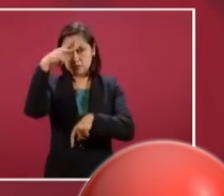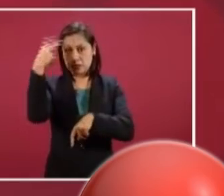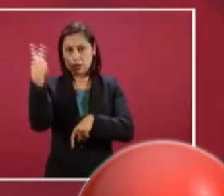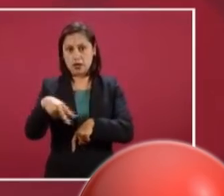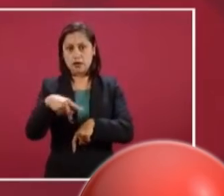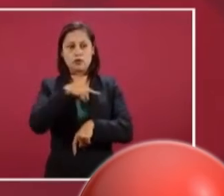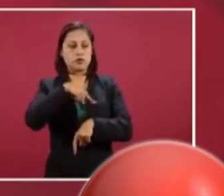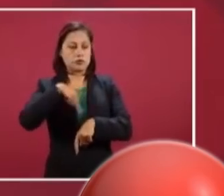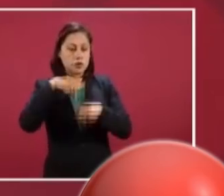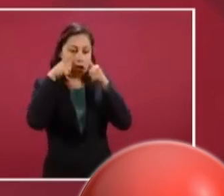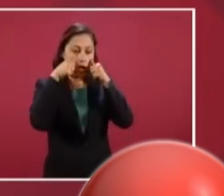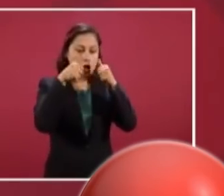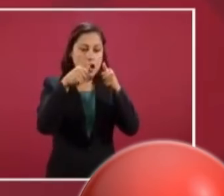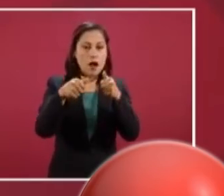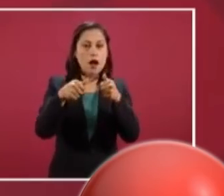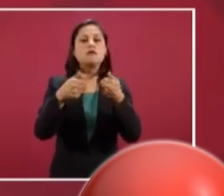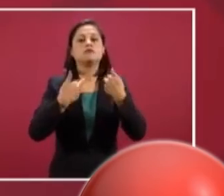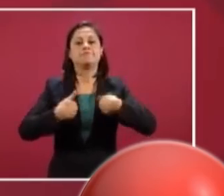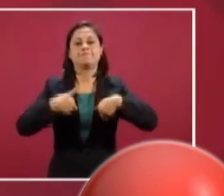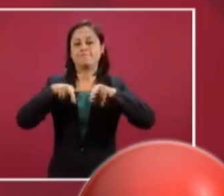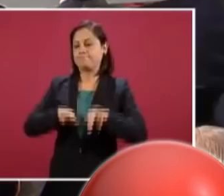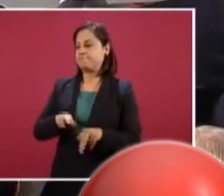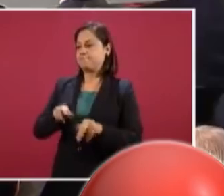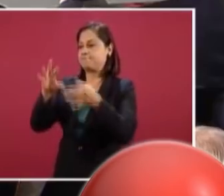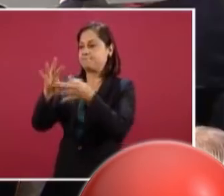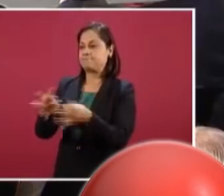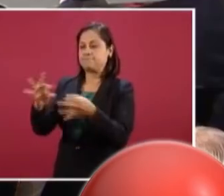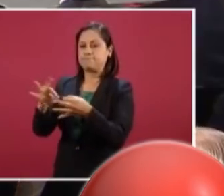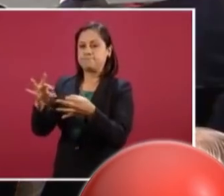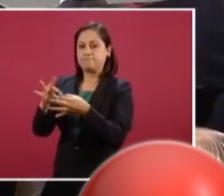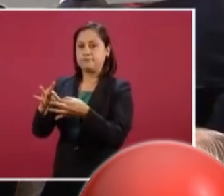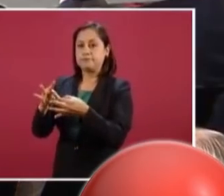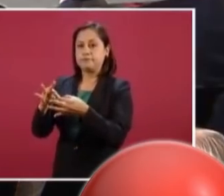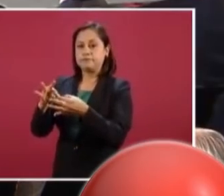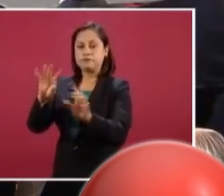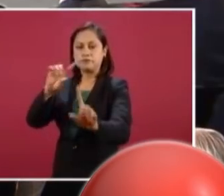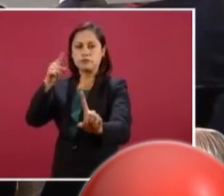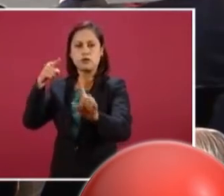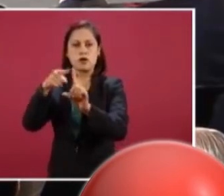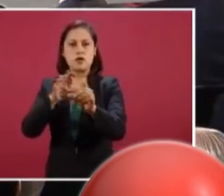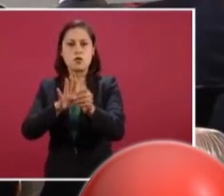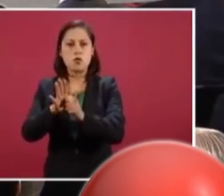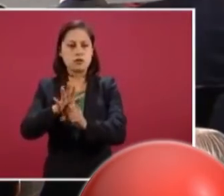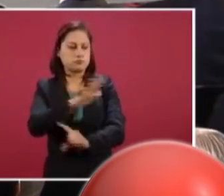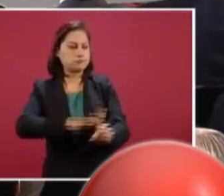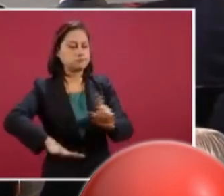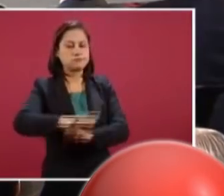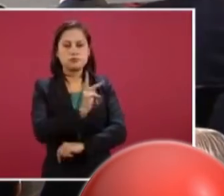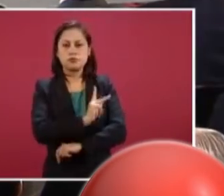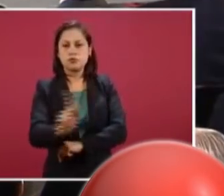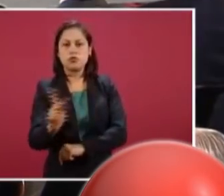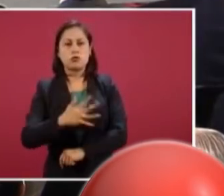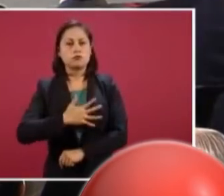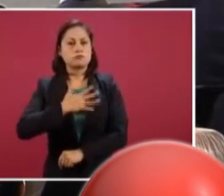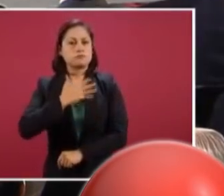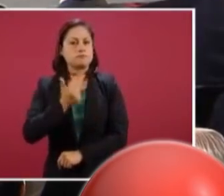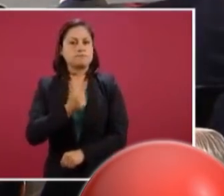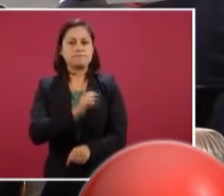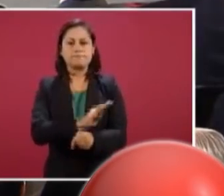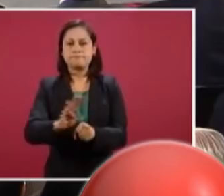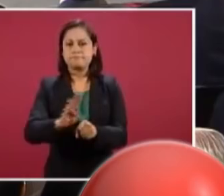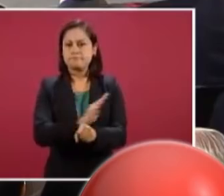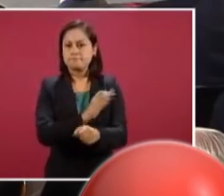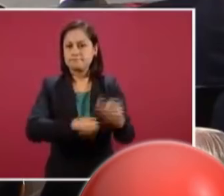siempre el bienestar de todos, buscar